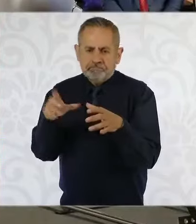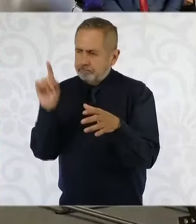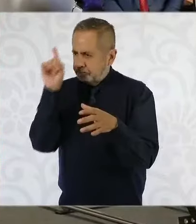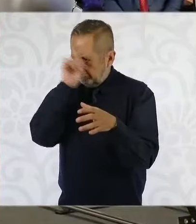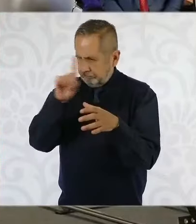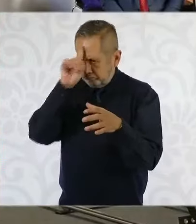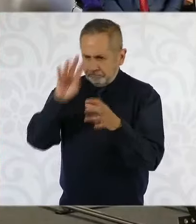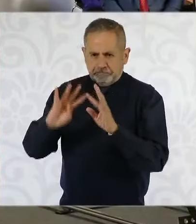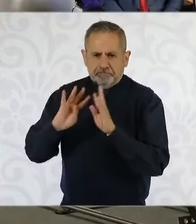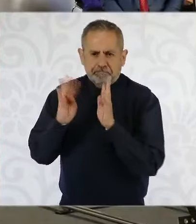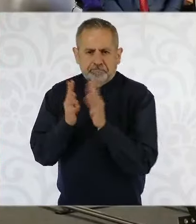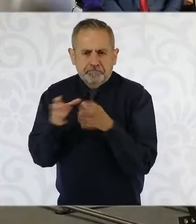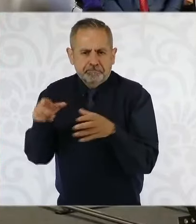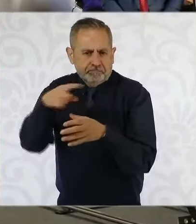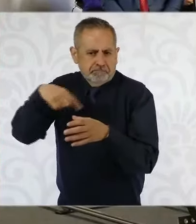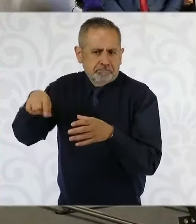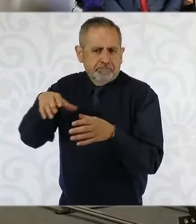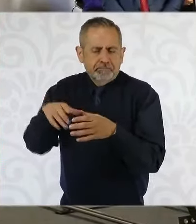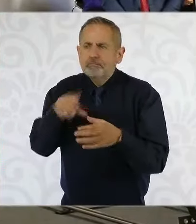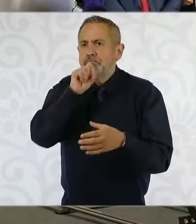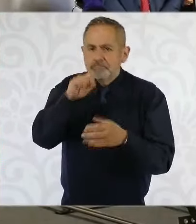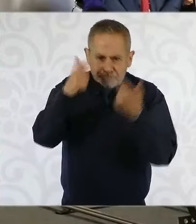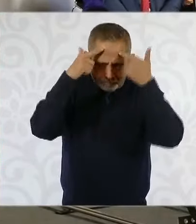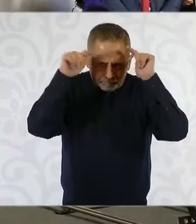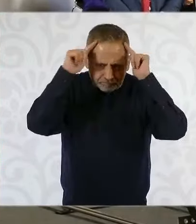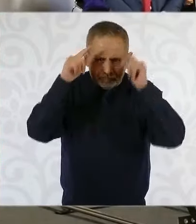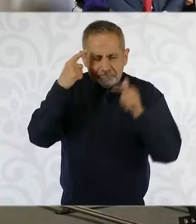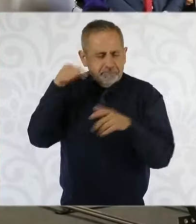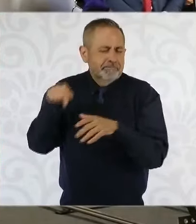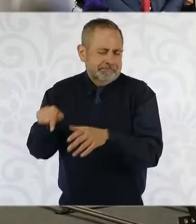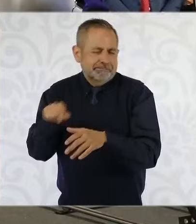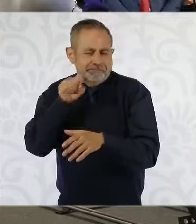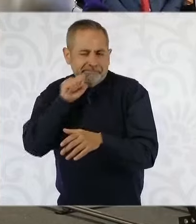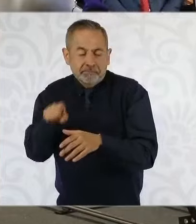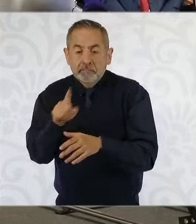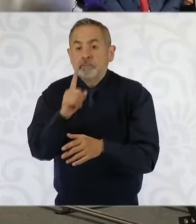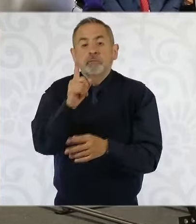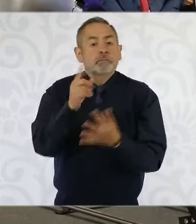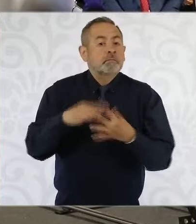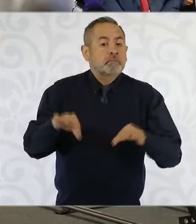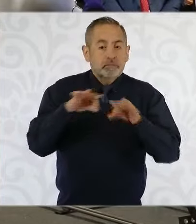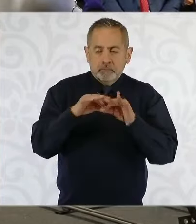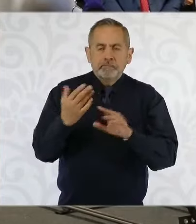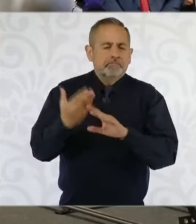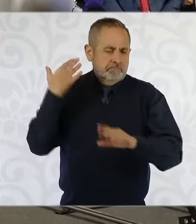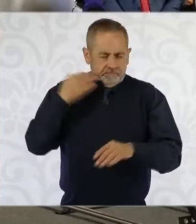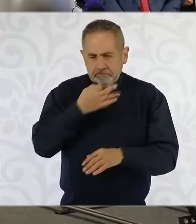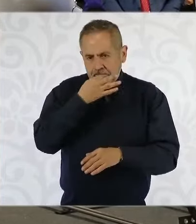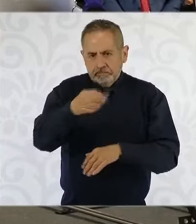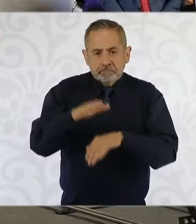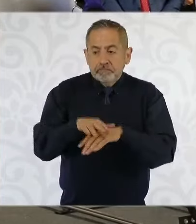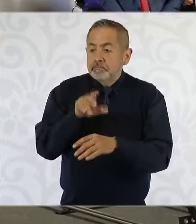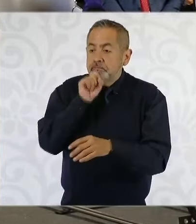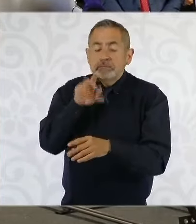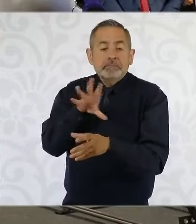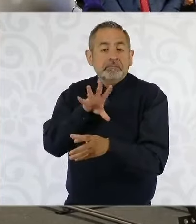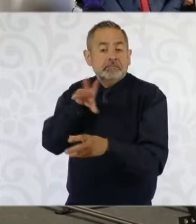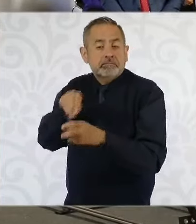marina para el caso de corredor transísmico, y desde luego es muy importante, y así se dijo desde un principio, estarán